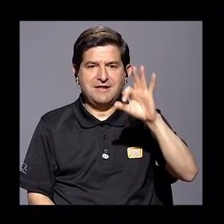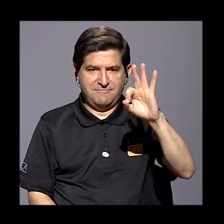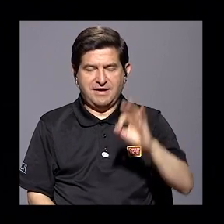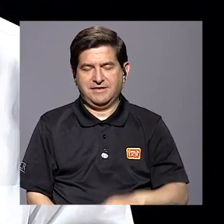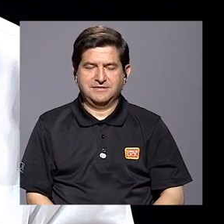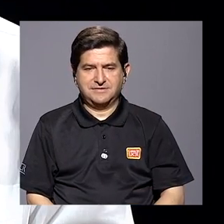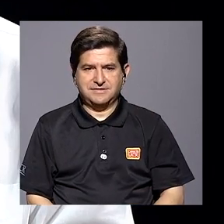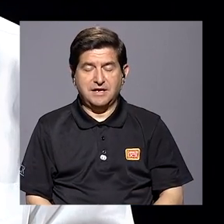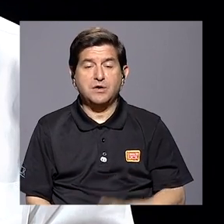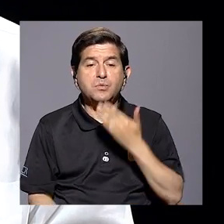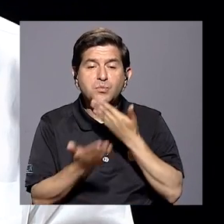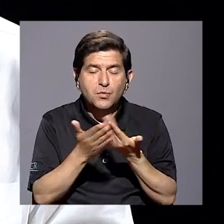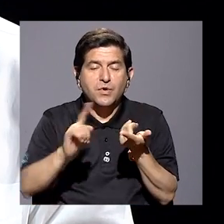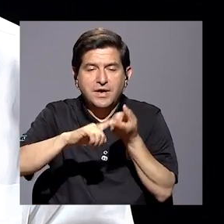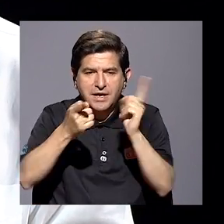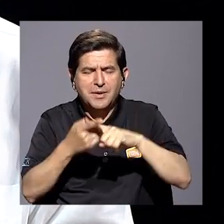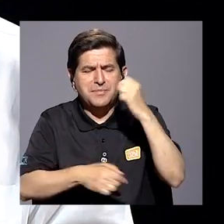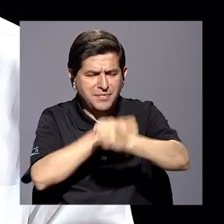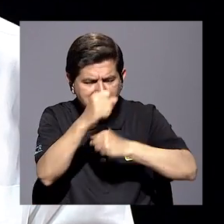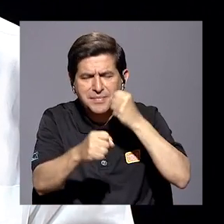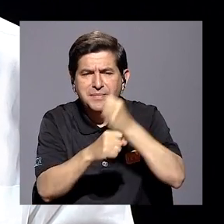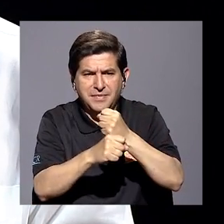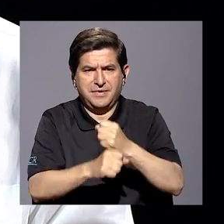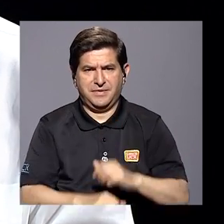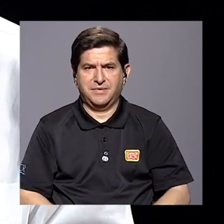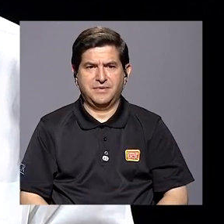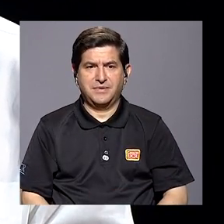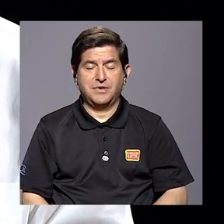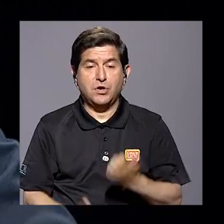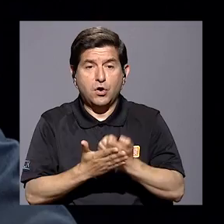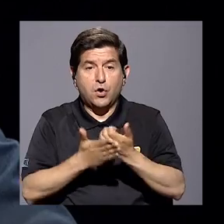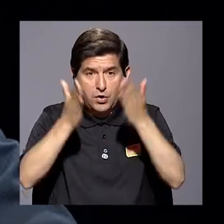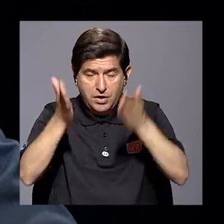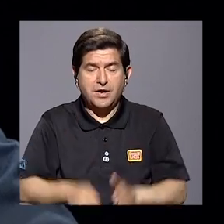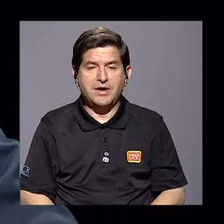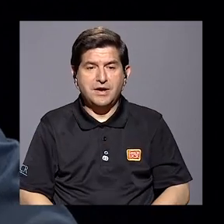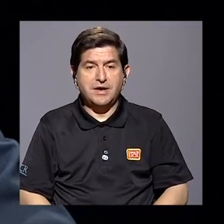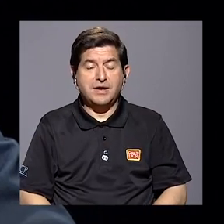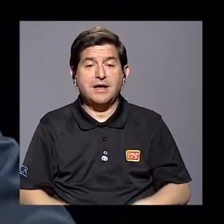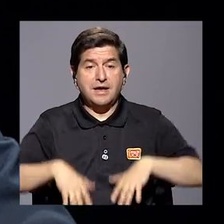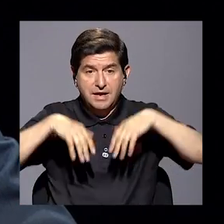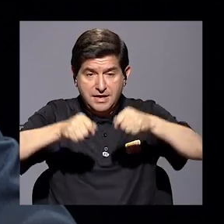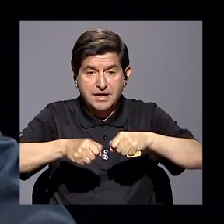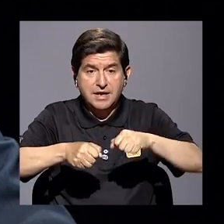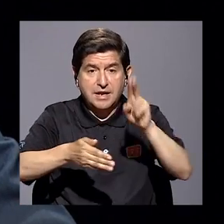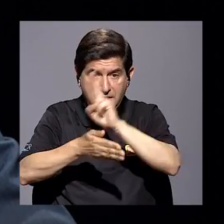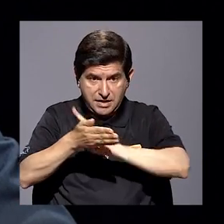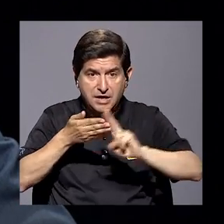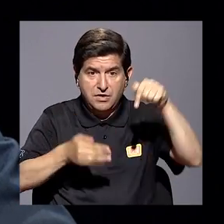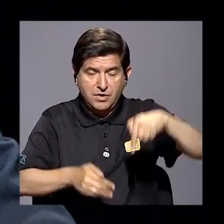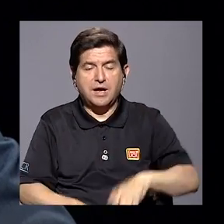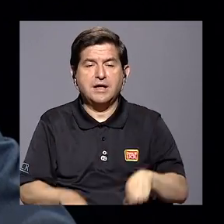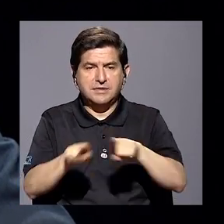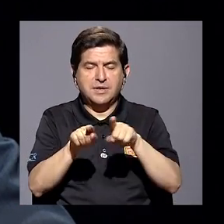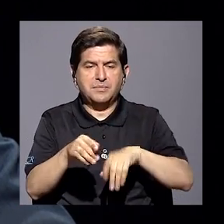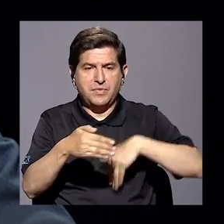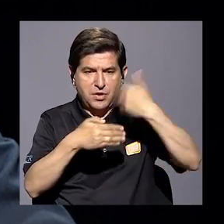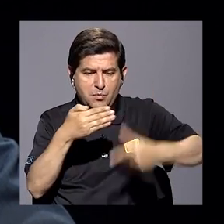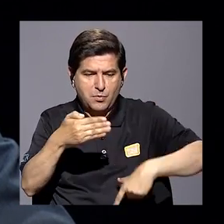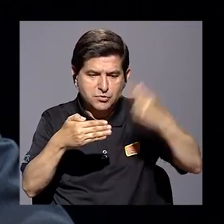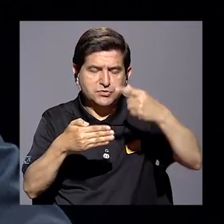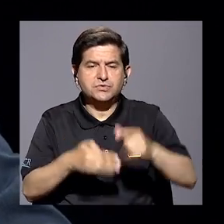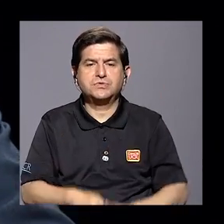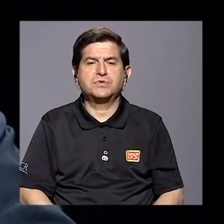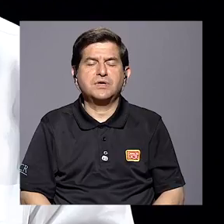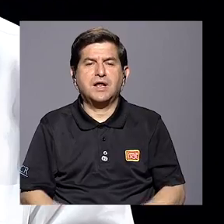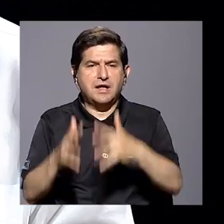satélite muy buen amigo también de hace muchos años economista graduado en esta universidad con sus posgrados en los eeuu